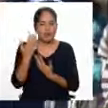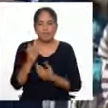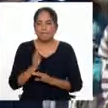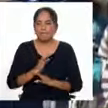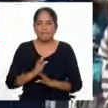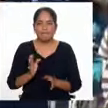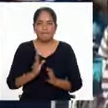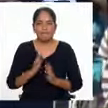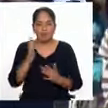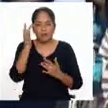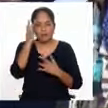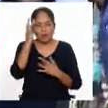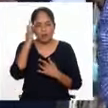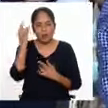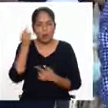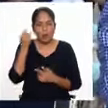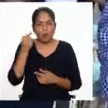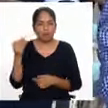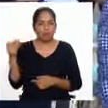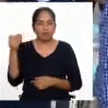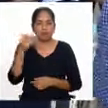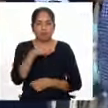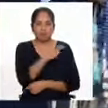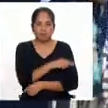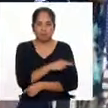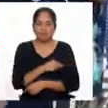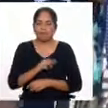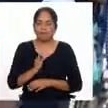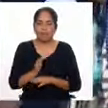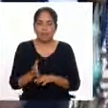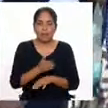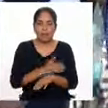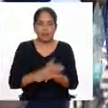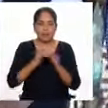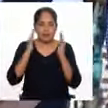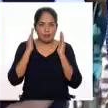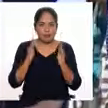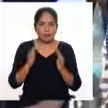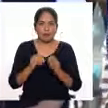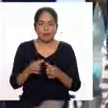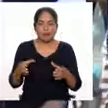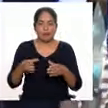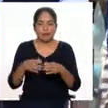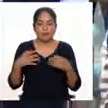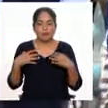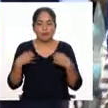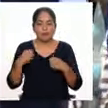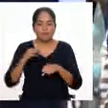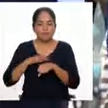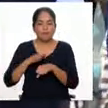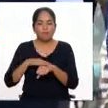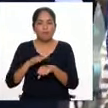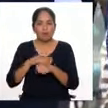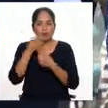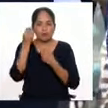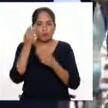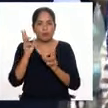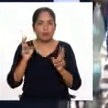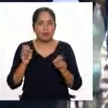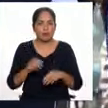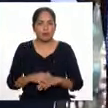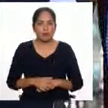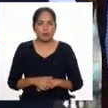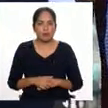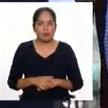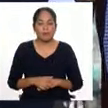el paciente llegue grave a los hospitales mayores. Allí es donde tenemos que prevenir la enfermedad.